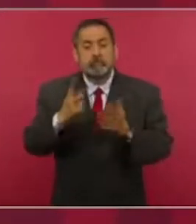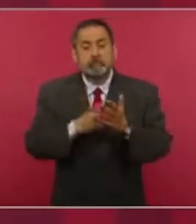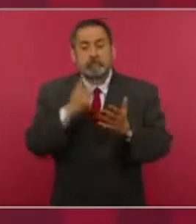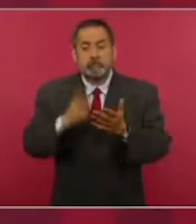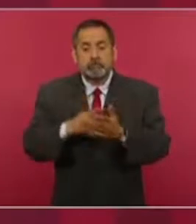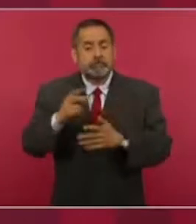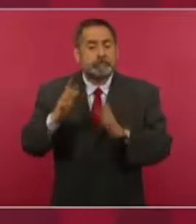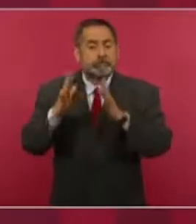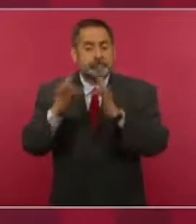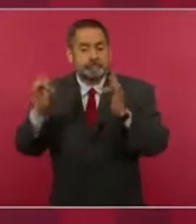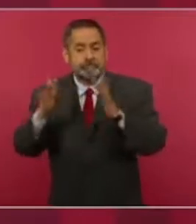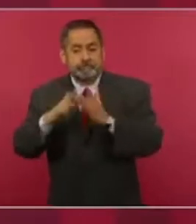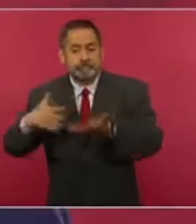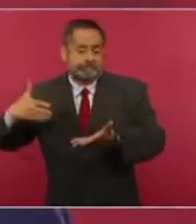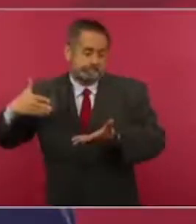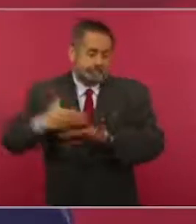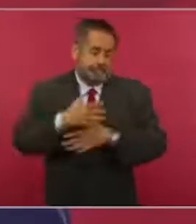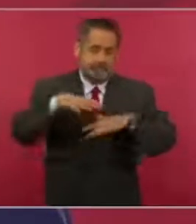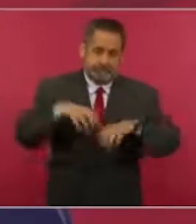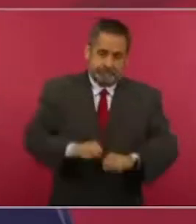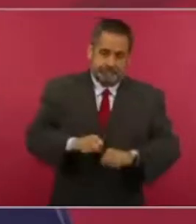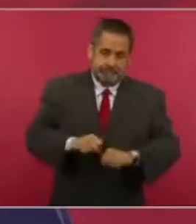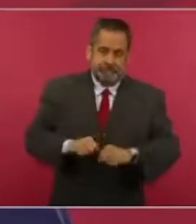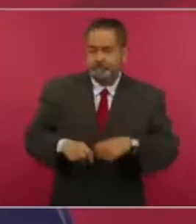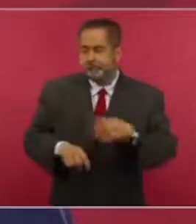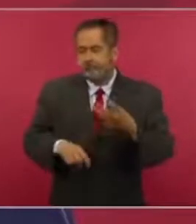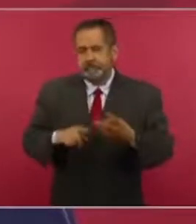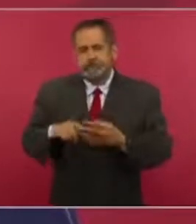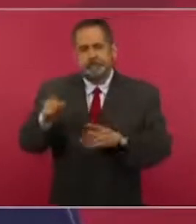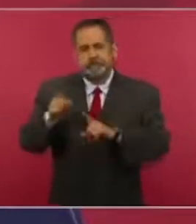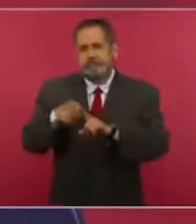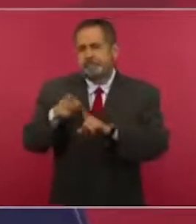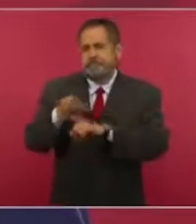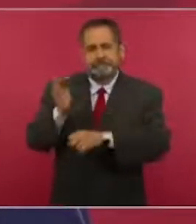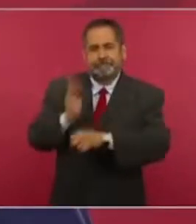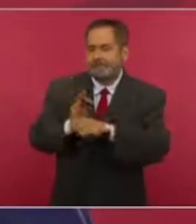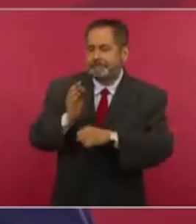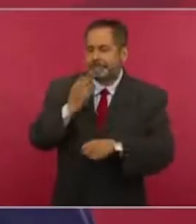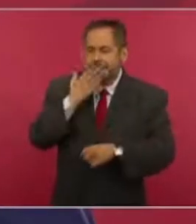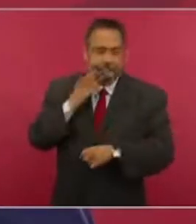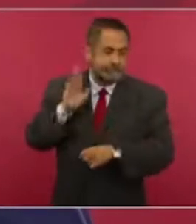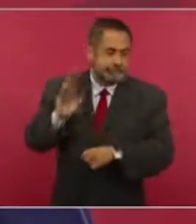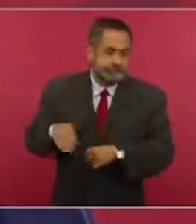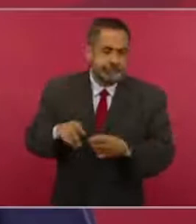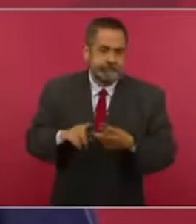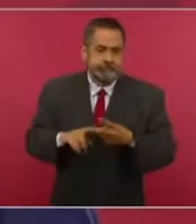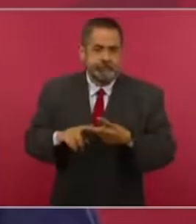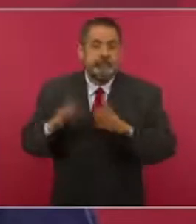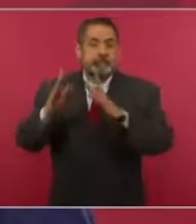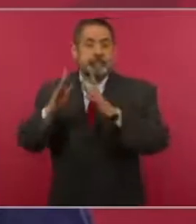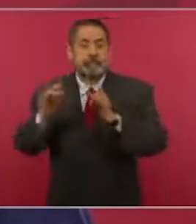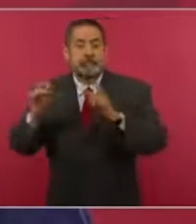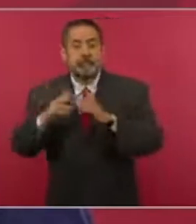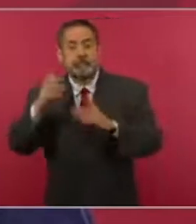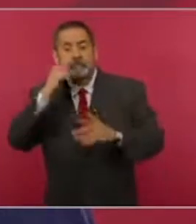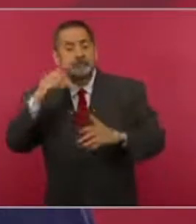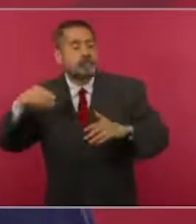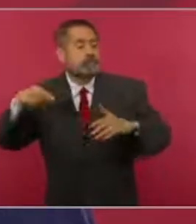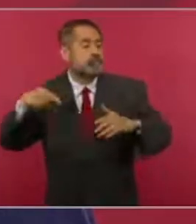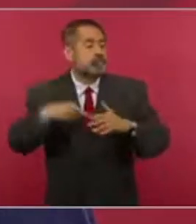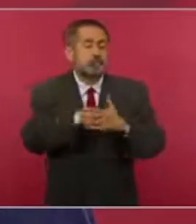dos invasiones francesas, una de caricatura, querían los franceses llenar el